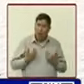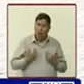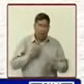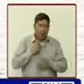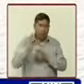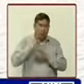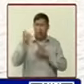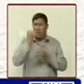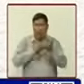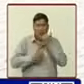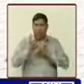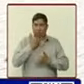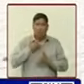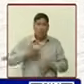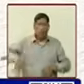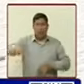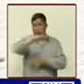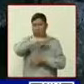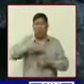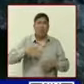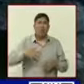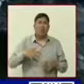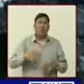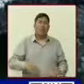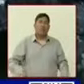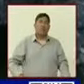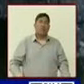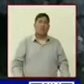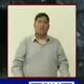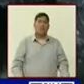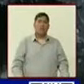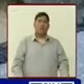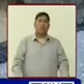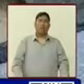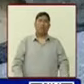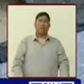está perjudicando a la zona de la Ciudadela.